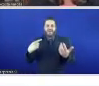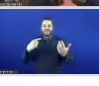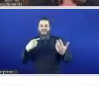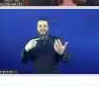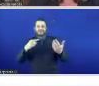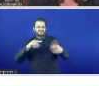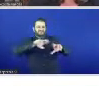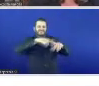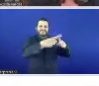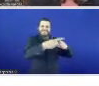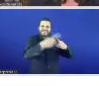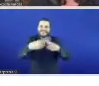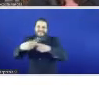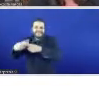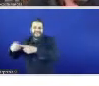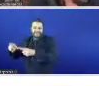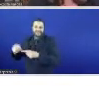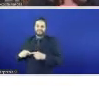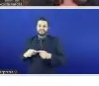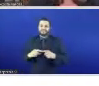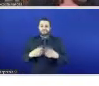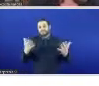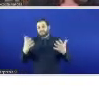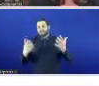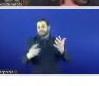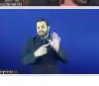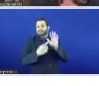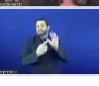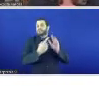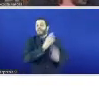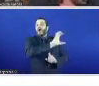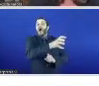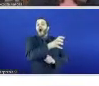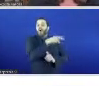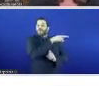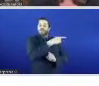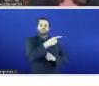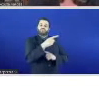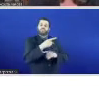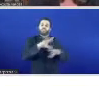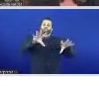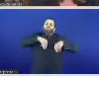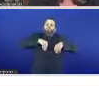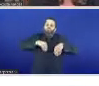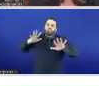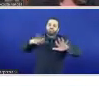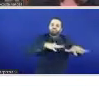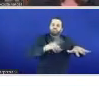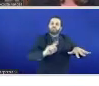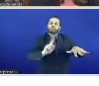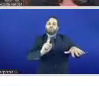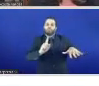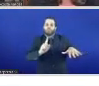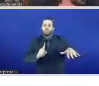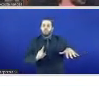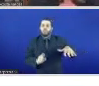sus movilizaciones y cuando permiten que actores privados las ataquen en respuesta a la defensa de sus